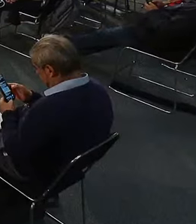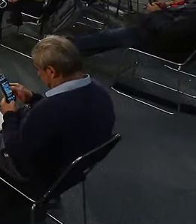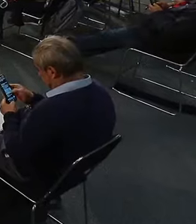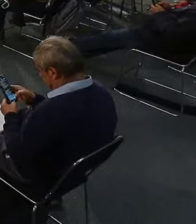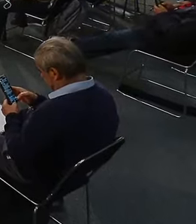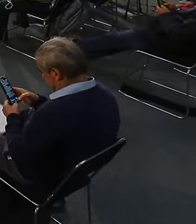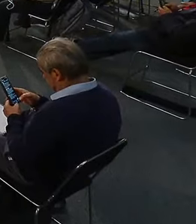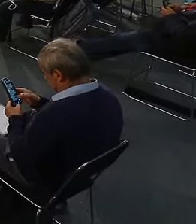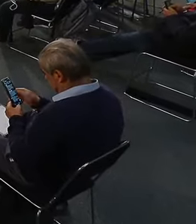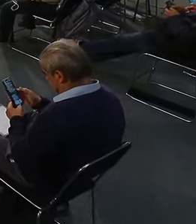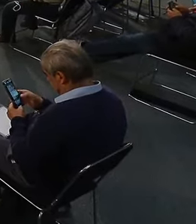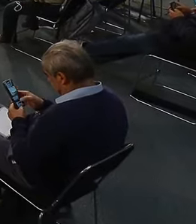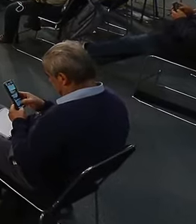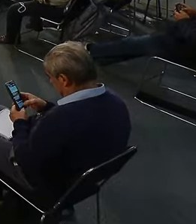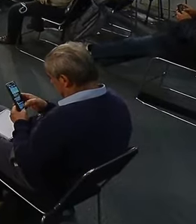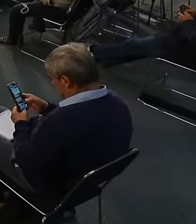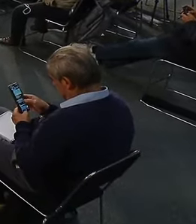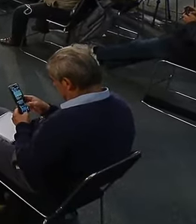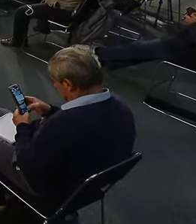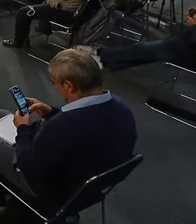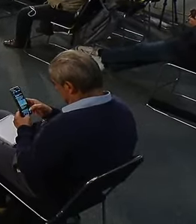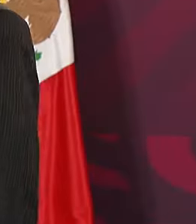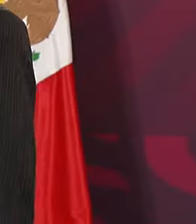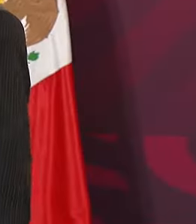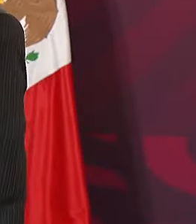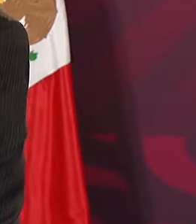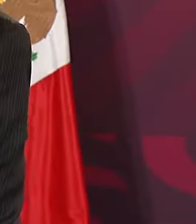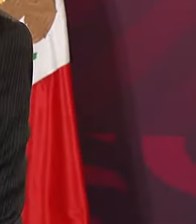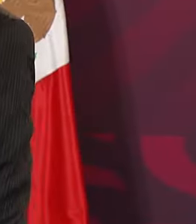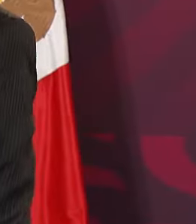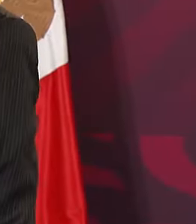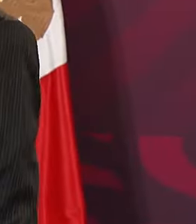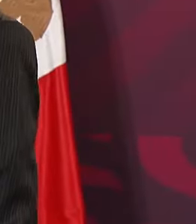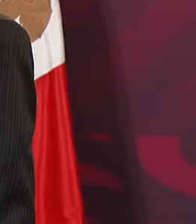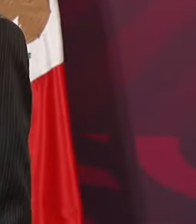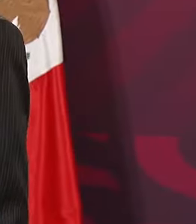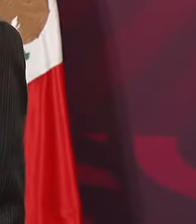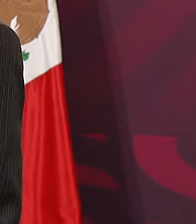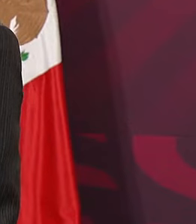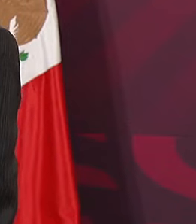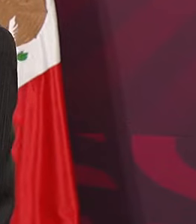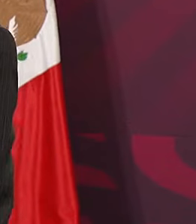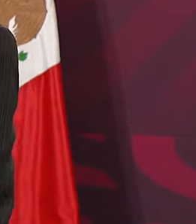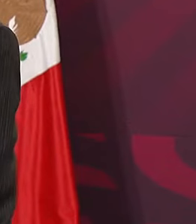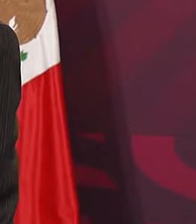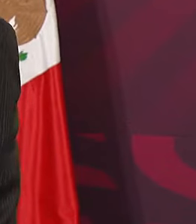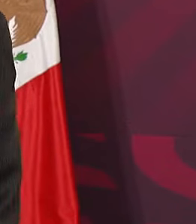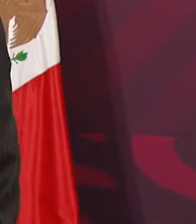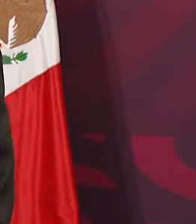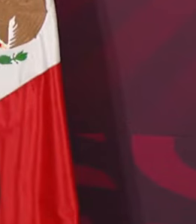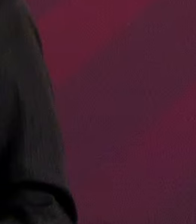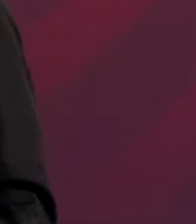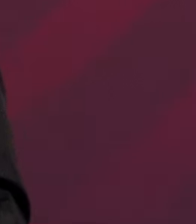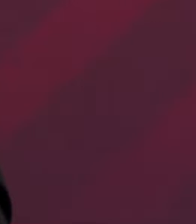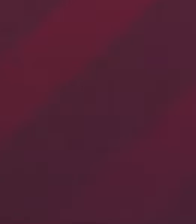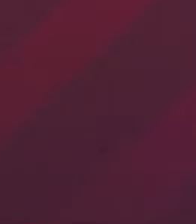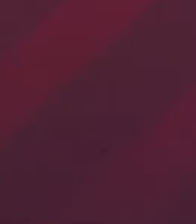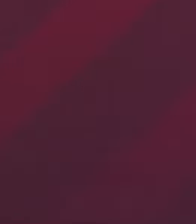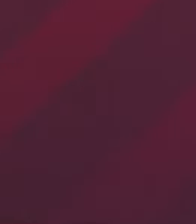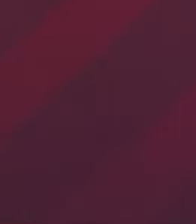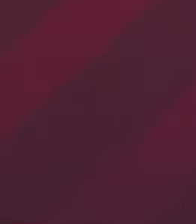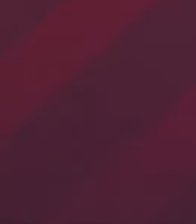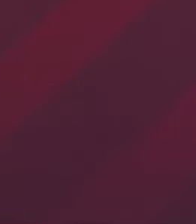gran polo de desarrollo turístico. O sea, los dos, sí, que más turistas